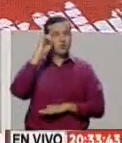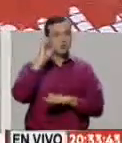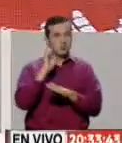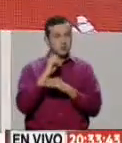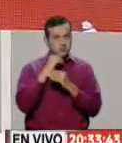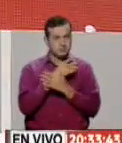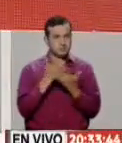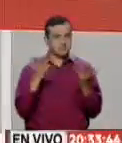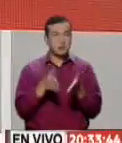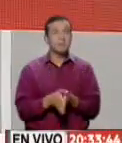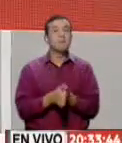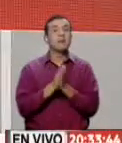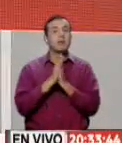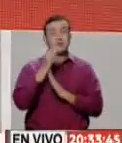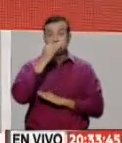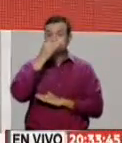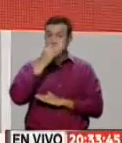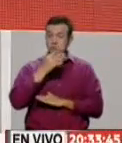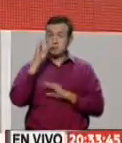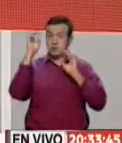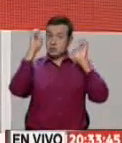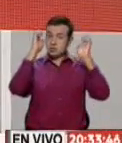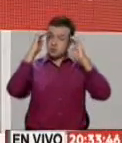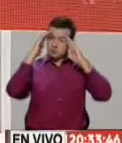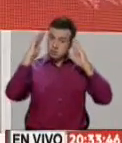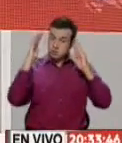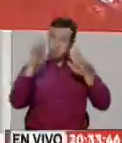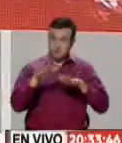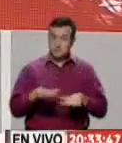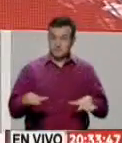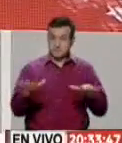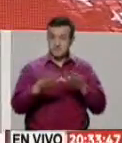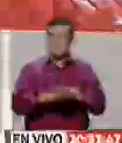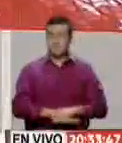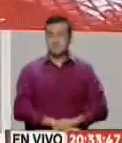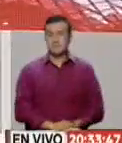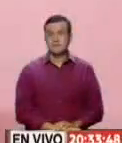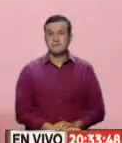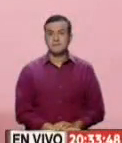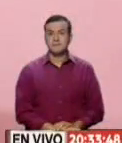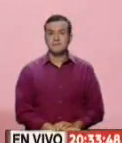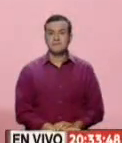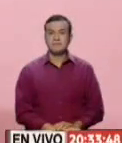nacional. Solicitaron el cumplimiento de políticas públicas en sus territorios.